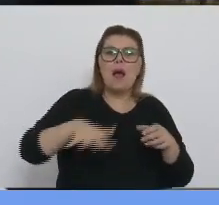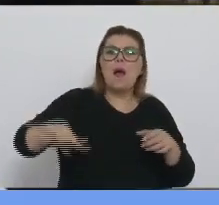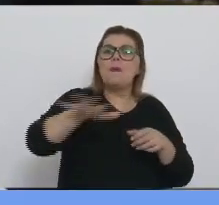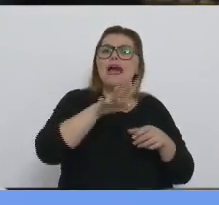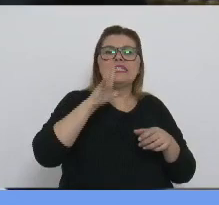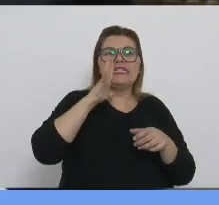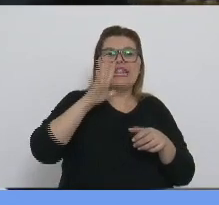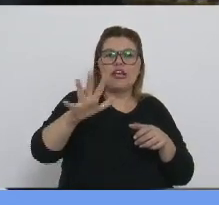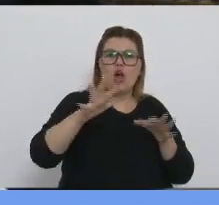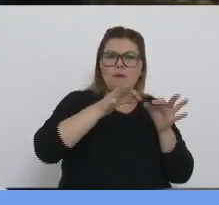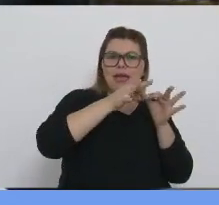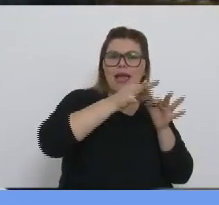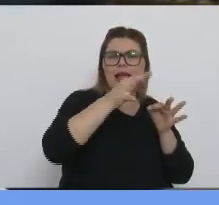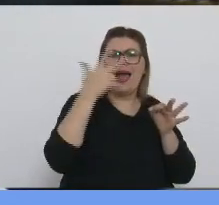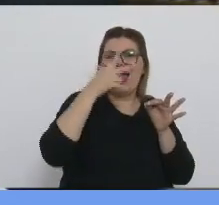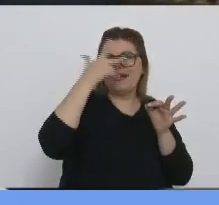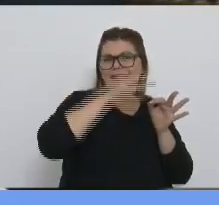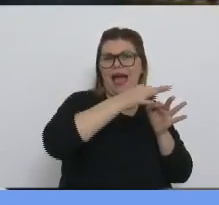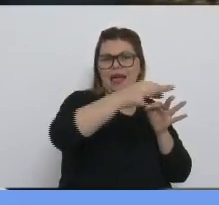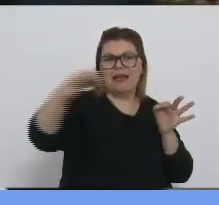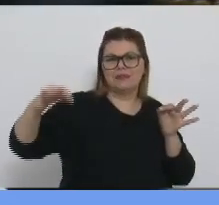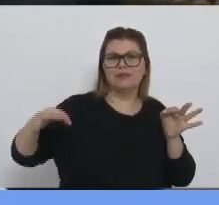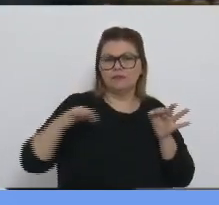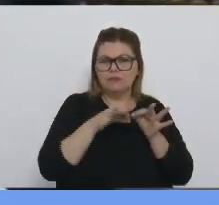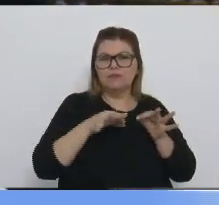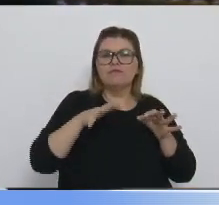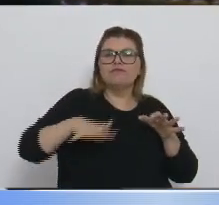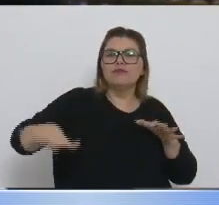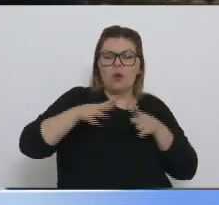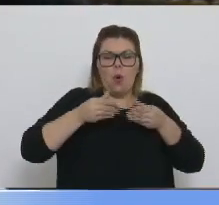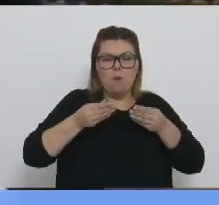de humedales es una selva de galerías y lagunas